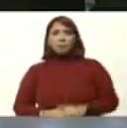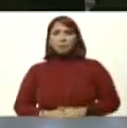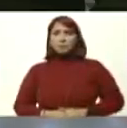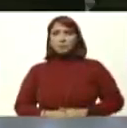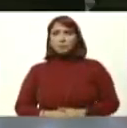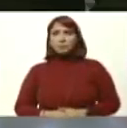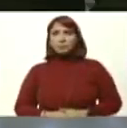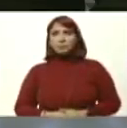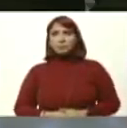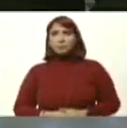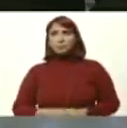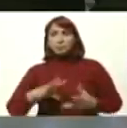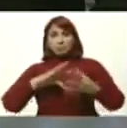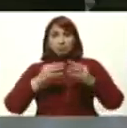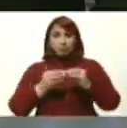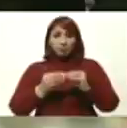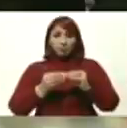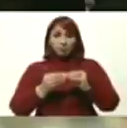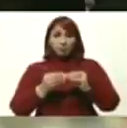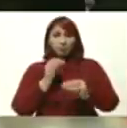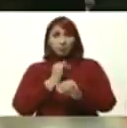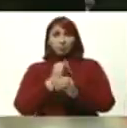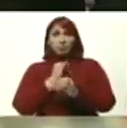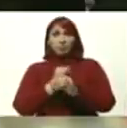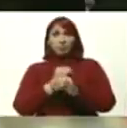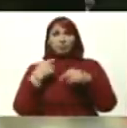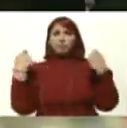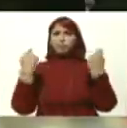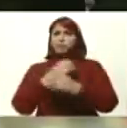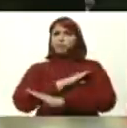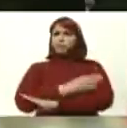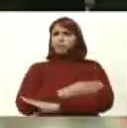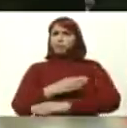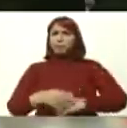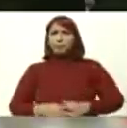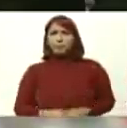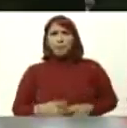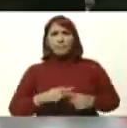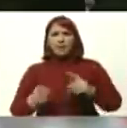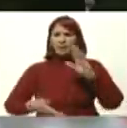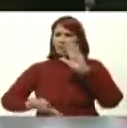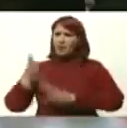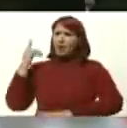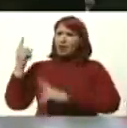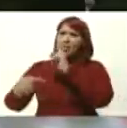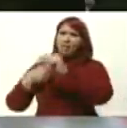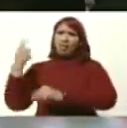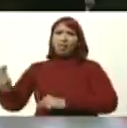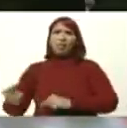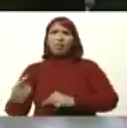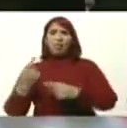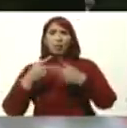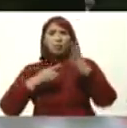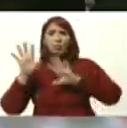a través de las redes, promovido con fuerza, para que se fueran a otros